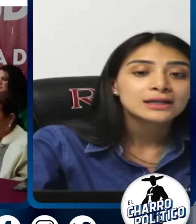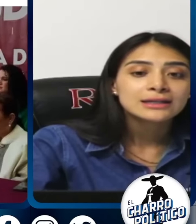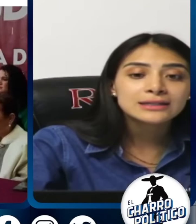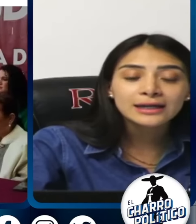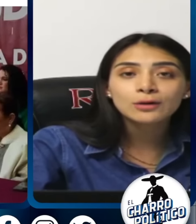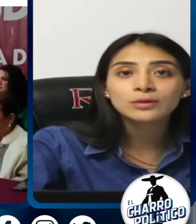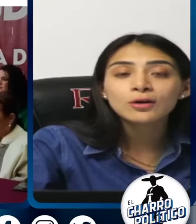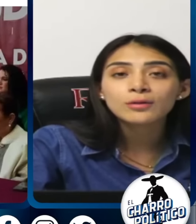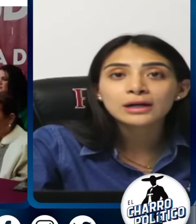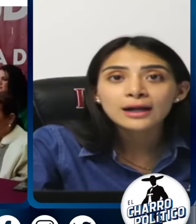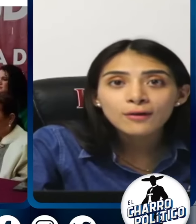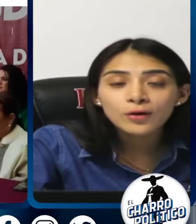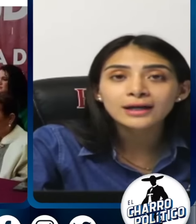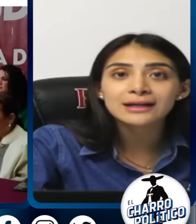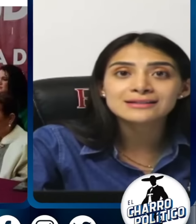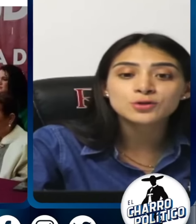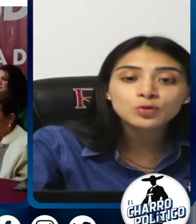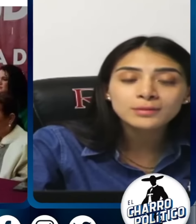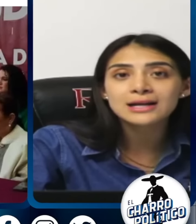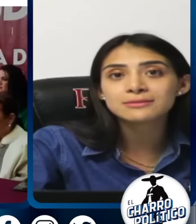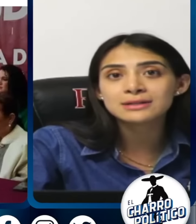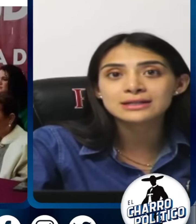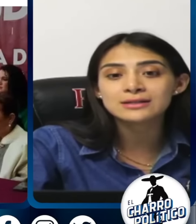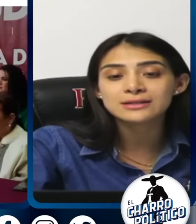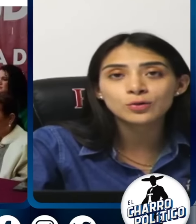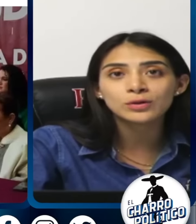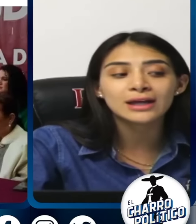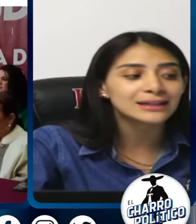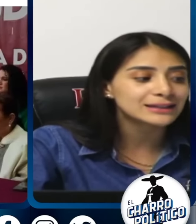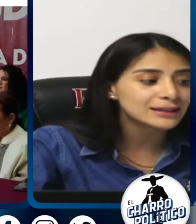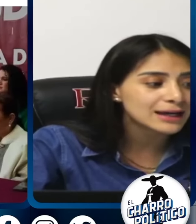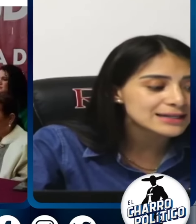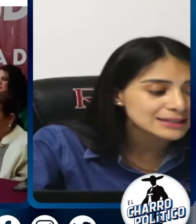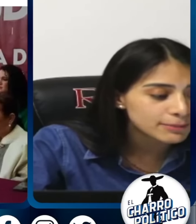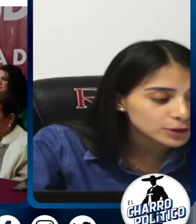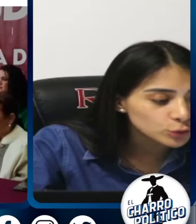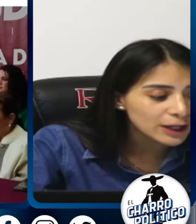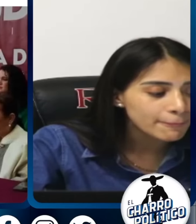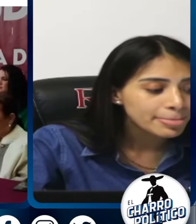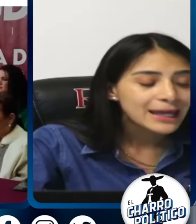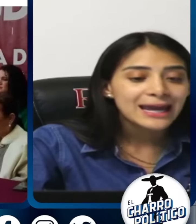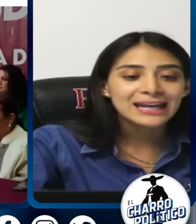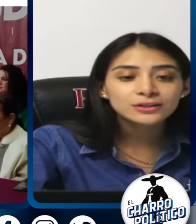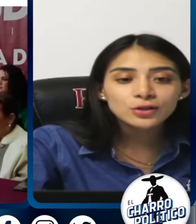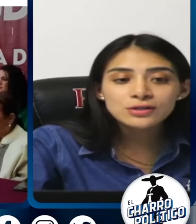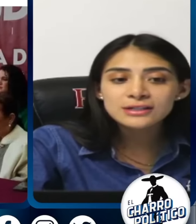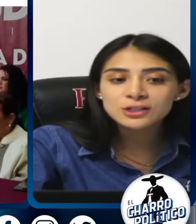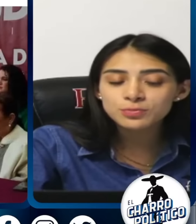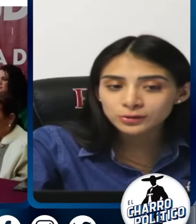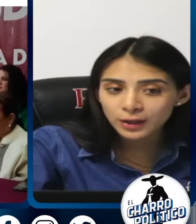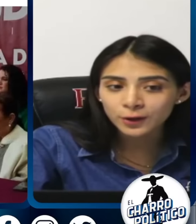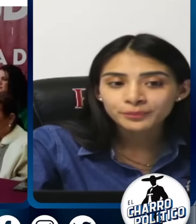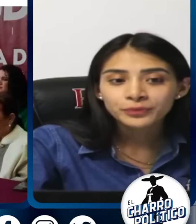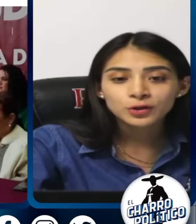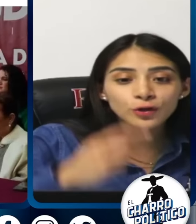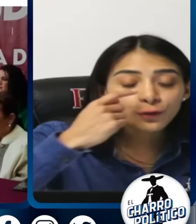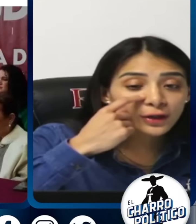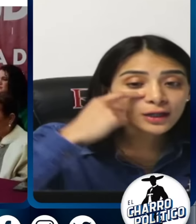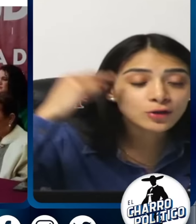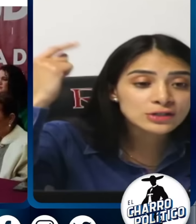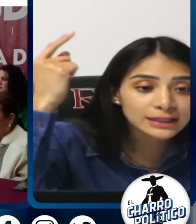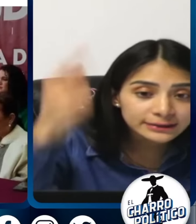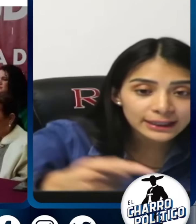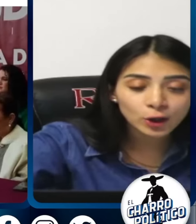que llegue una gobernadora que se sume a las mesas de seguridad, que tenga esta apertura. Entonces, pues bueno, yo